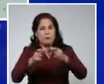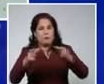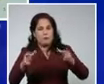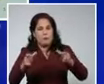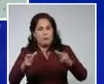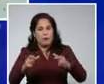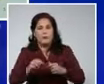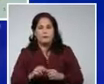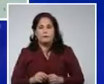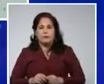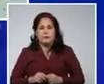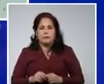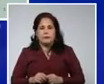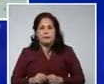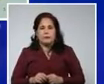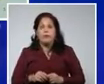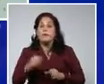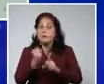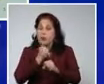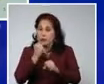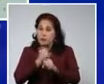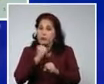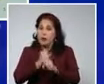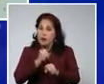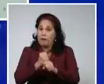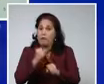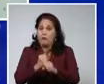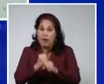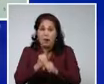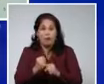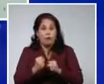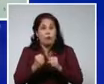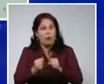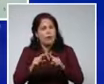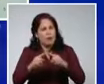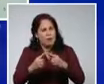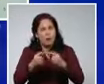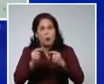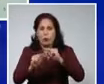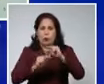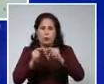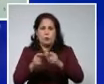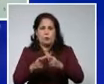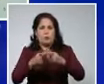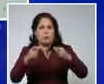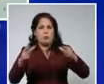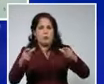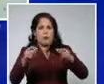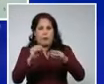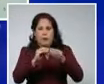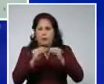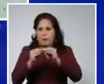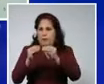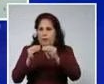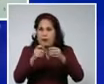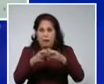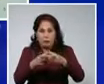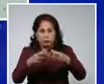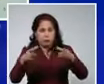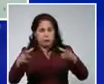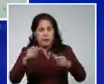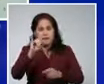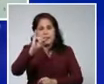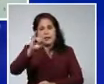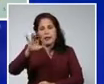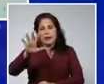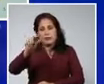últimos días, se trabaja, pero un incremento que mantiene la transmisión, pues